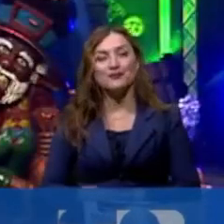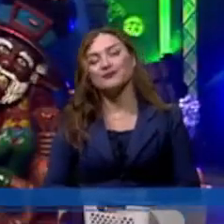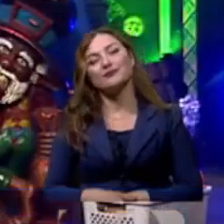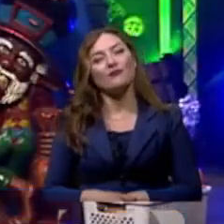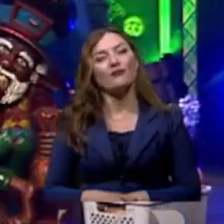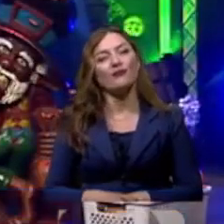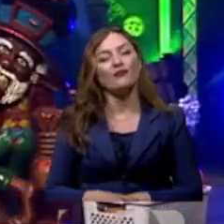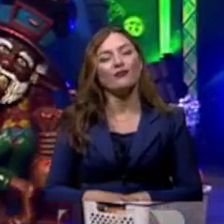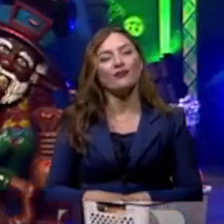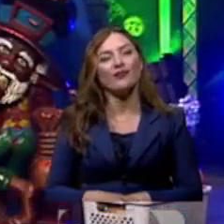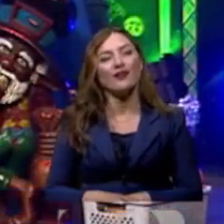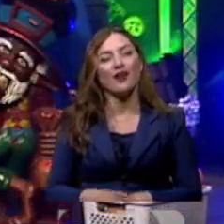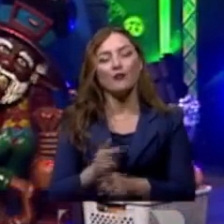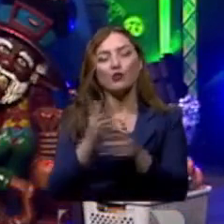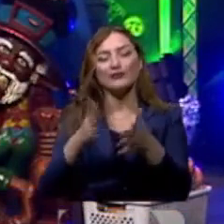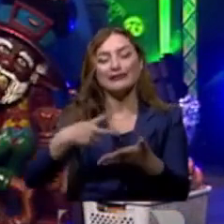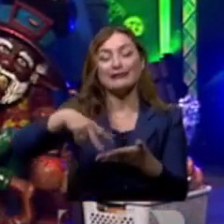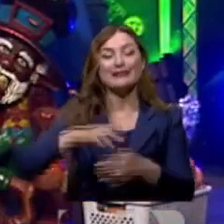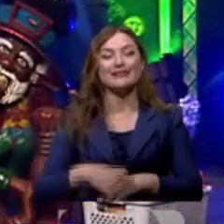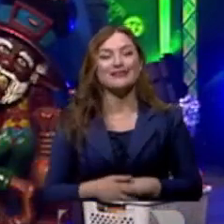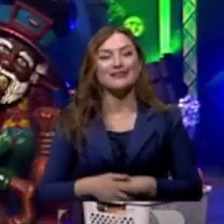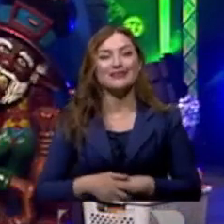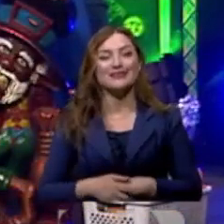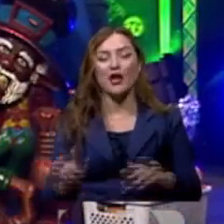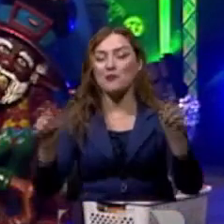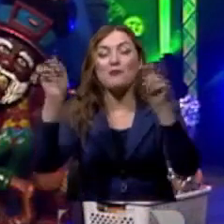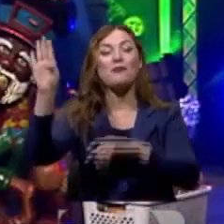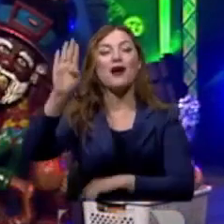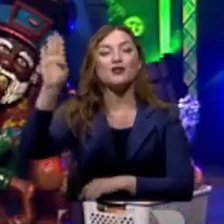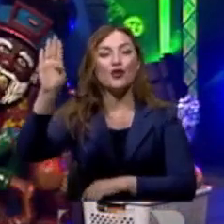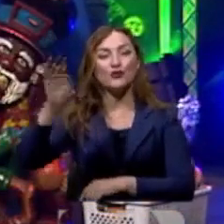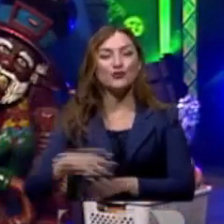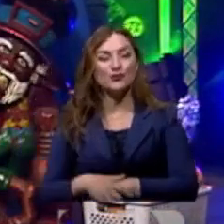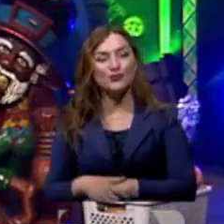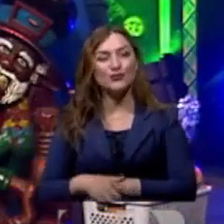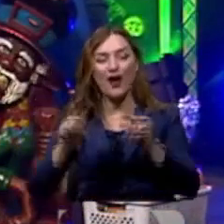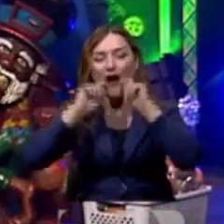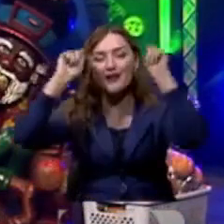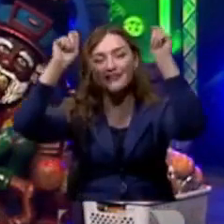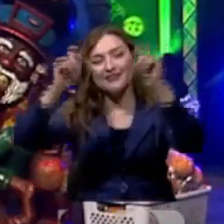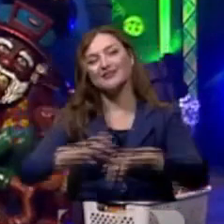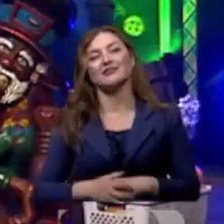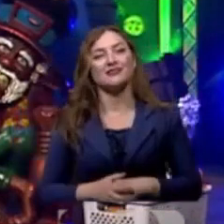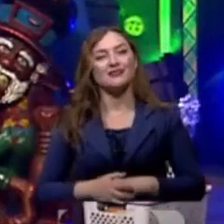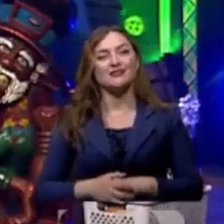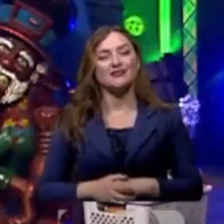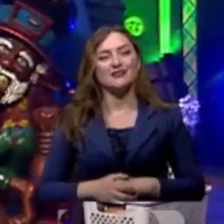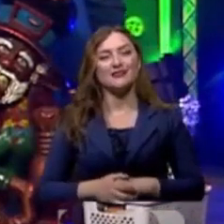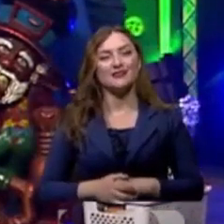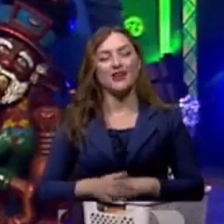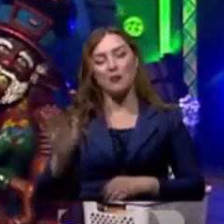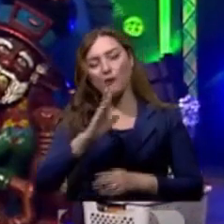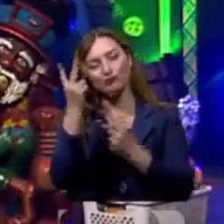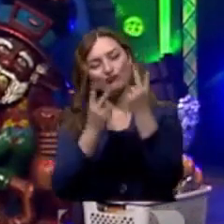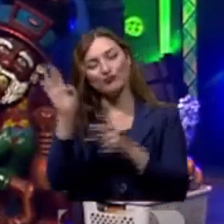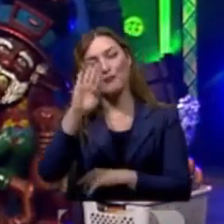Se armó, dice el señor productor. Dice, con esto tenemos que decir que ¡viva Baños! ¡Viva! Y nos vamos para Baños con estas delicias.